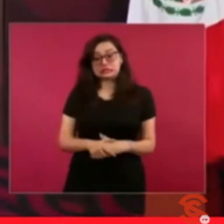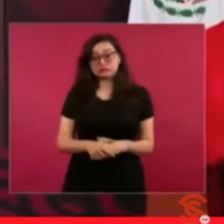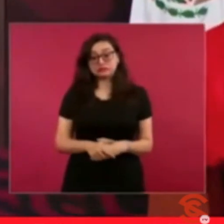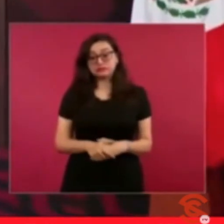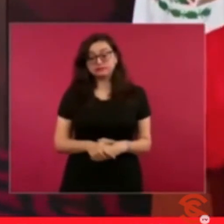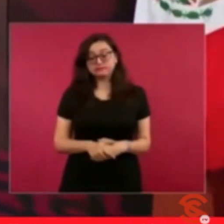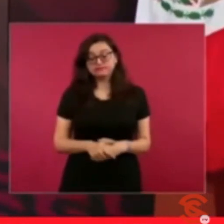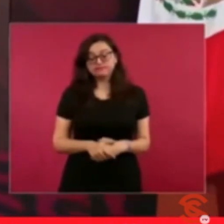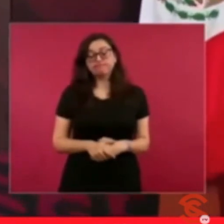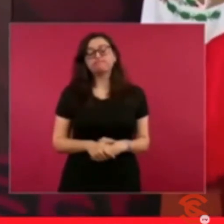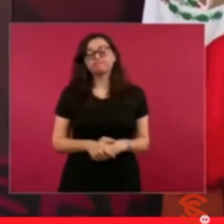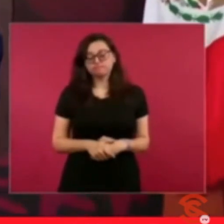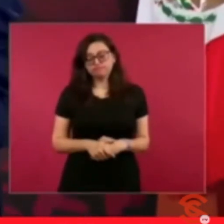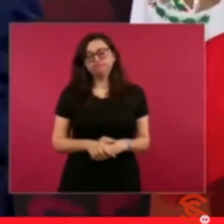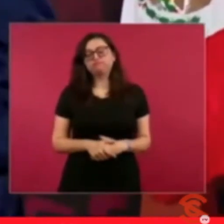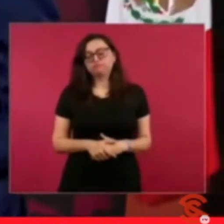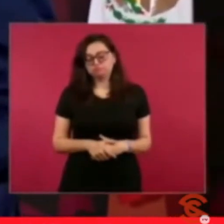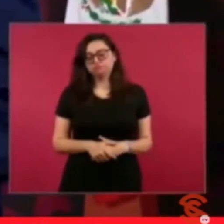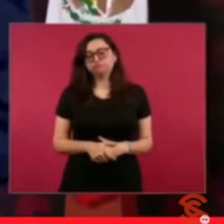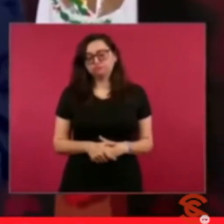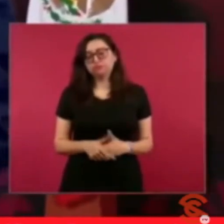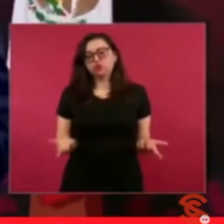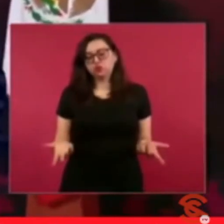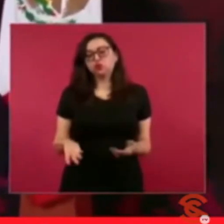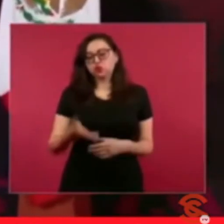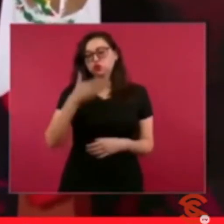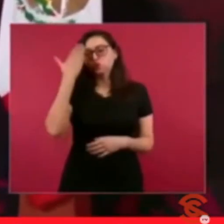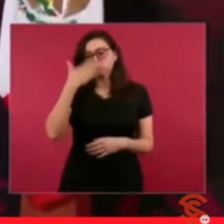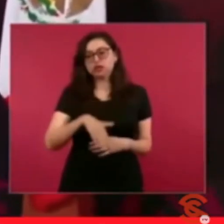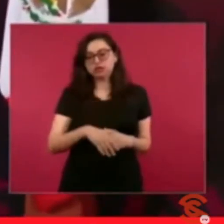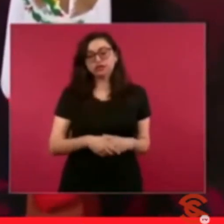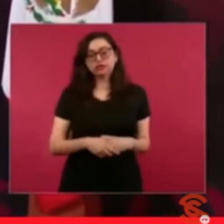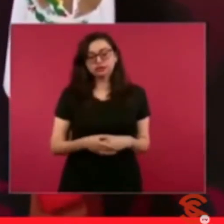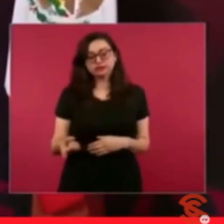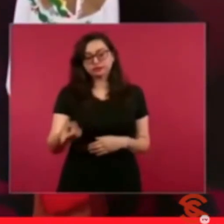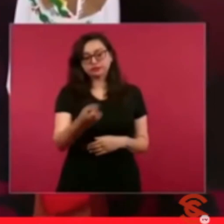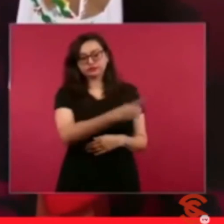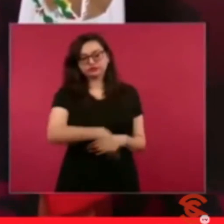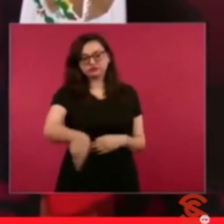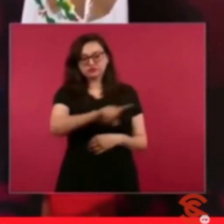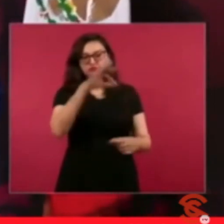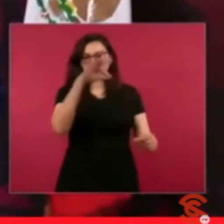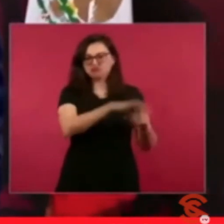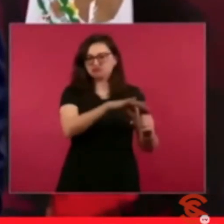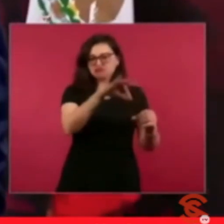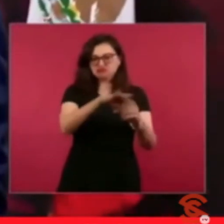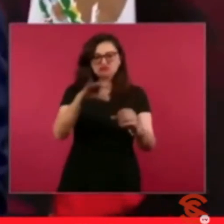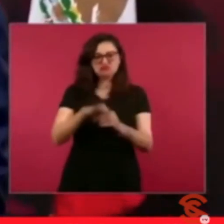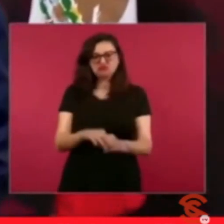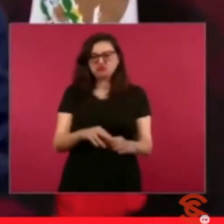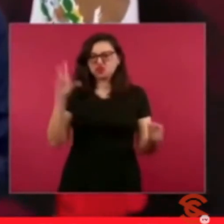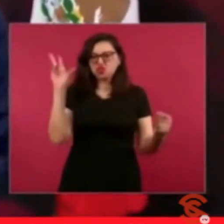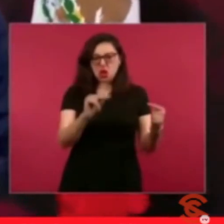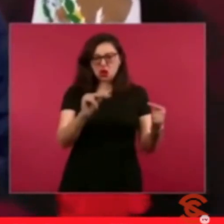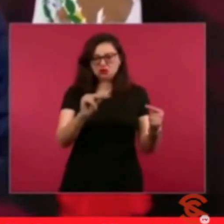Entonces van a acudir, como lo hicieron cuando la reforma eléctrica,